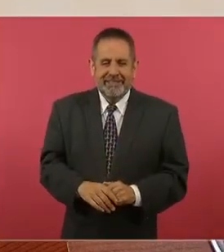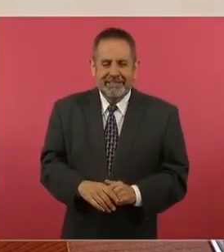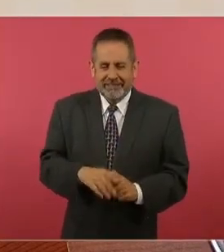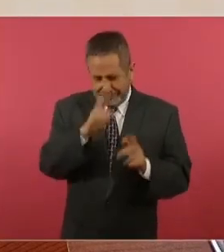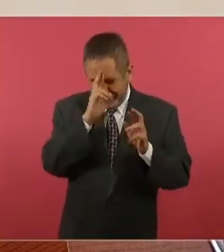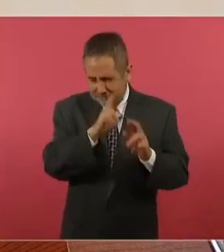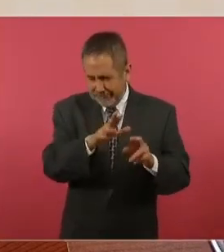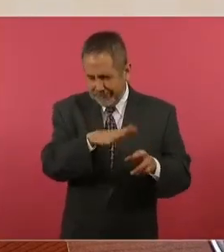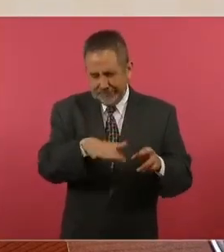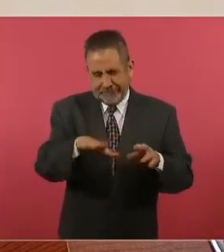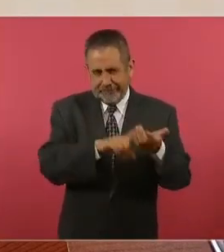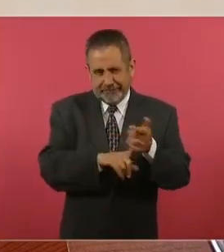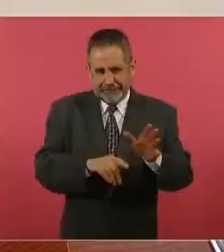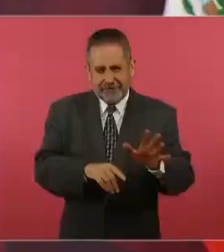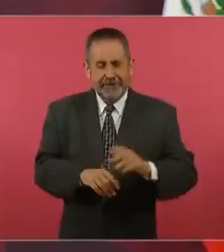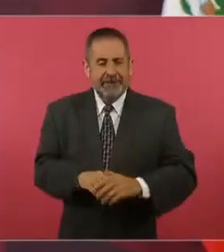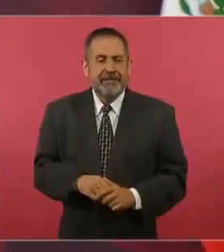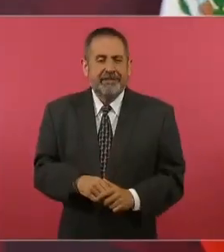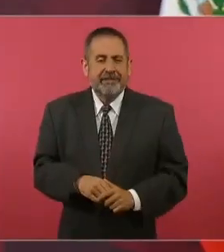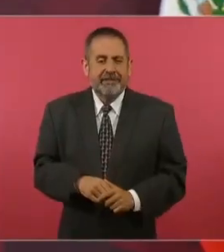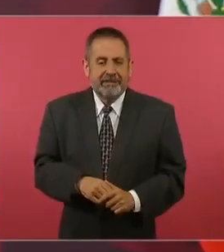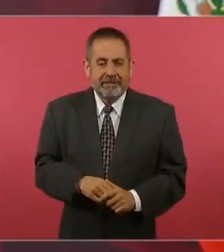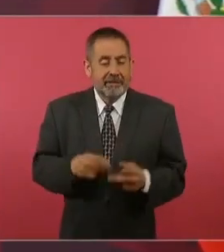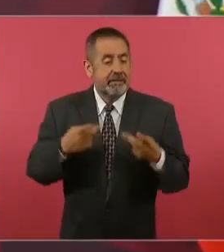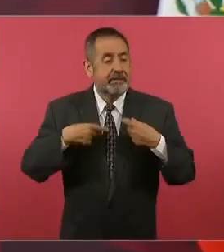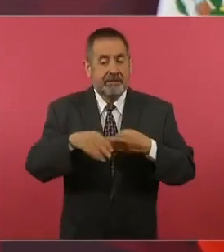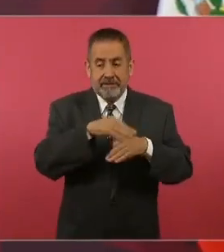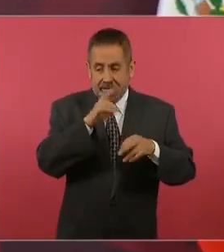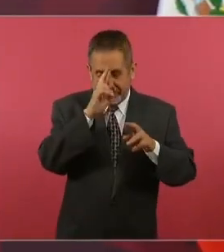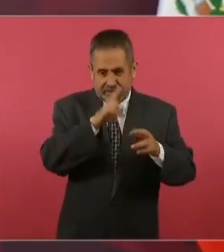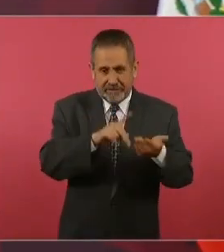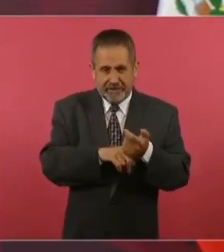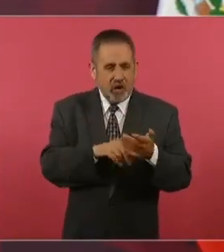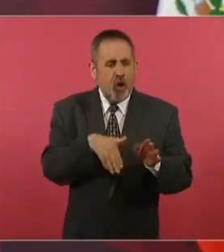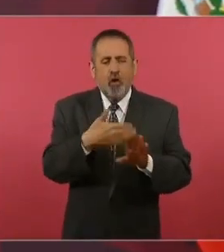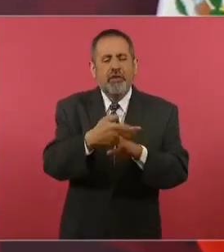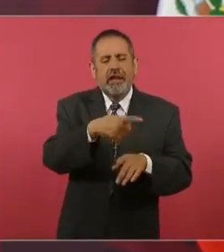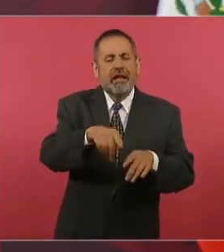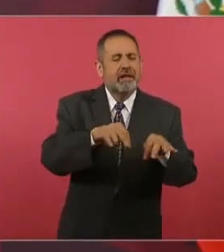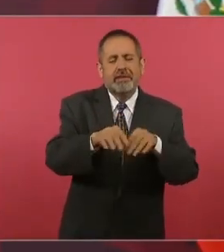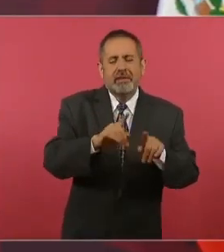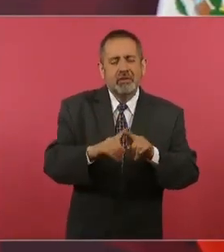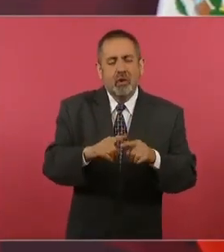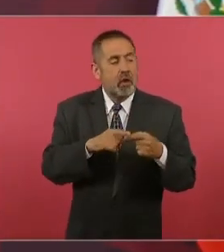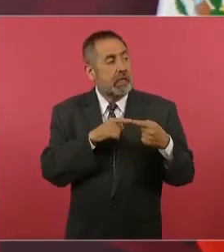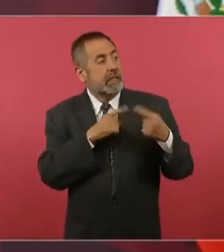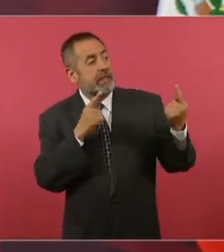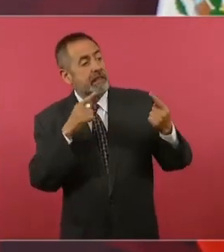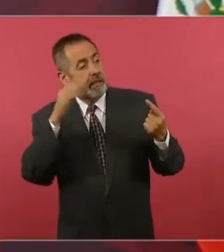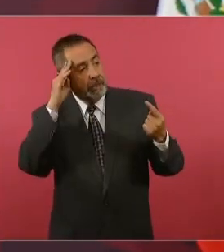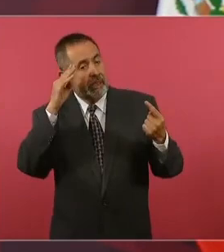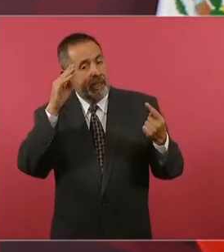mi respeto para los trabajadores, porque no es con ellos, pues, las diferencias,